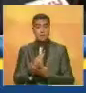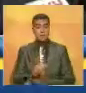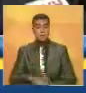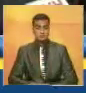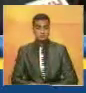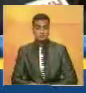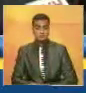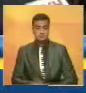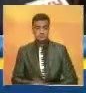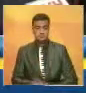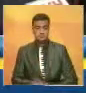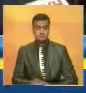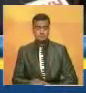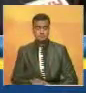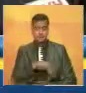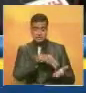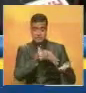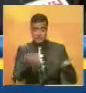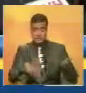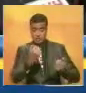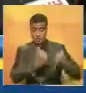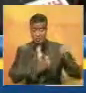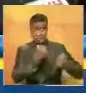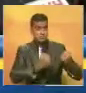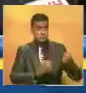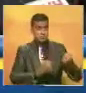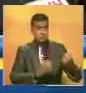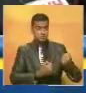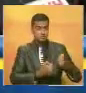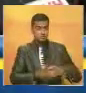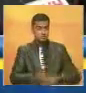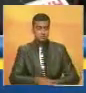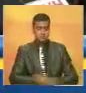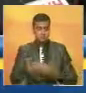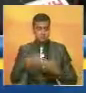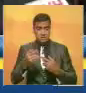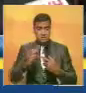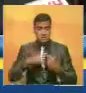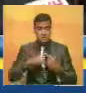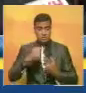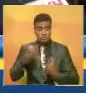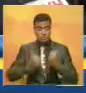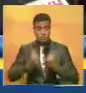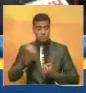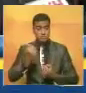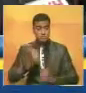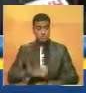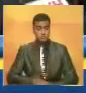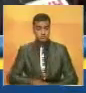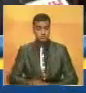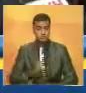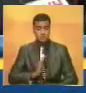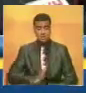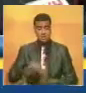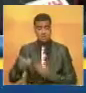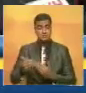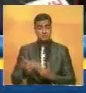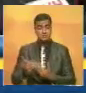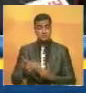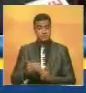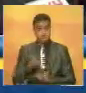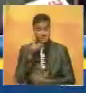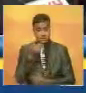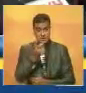ciudadano se bajó de un vehículo y se acercó a otro vehículo que estaba en la adyacencia y desde